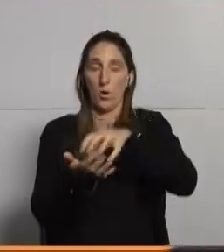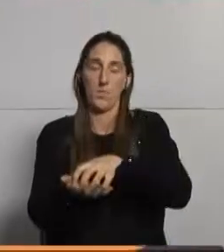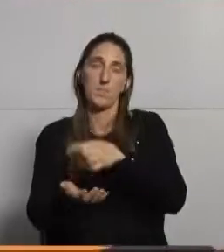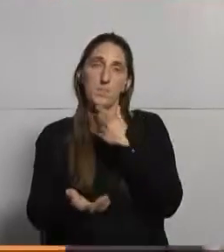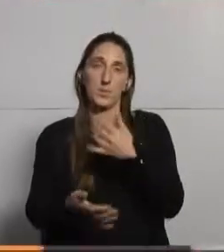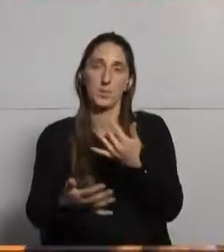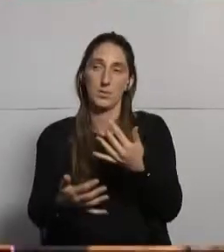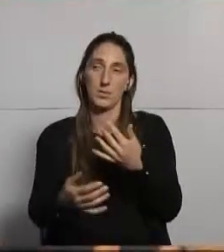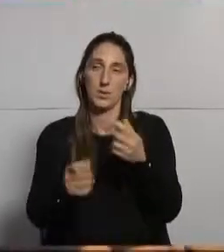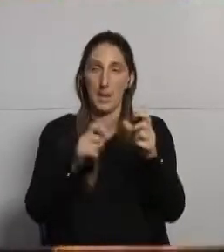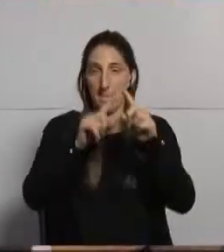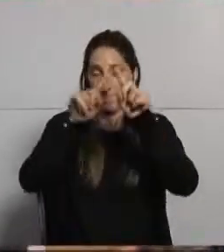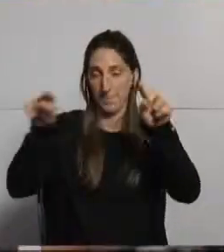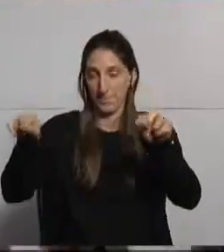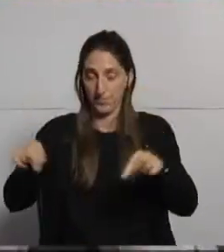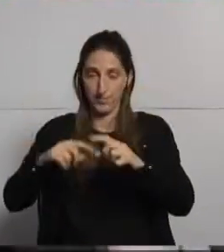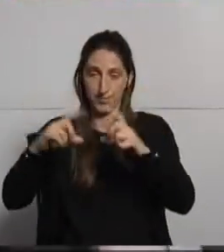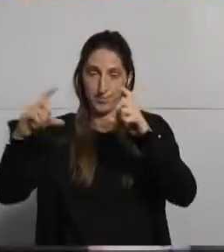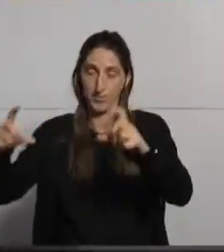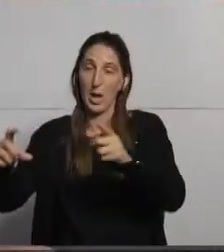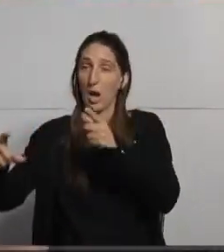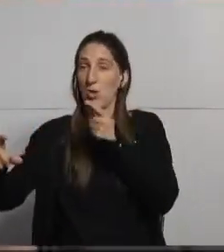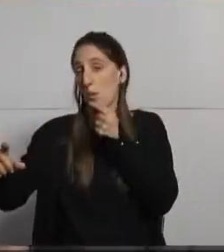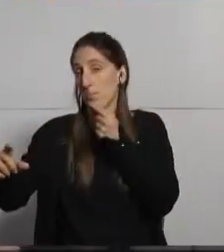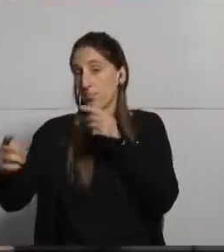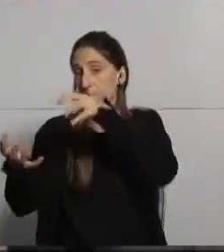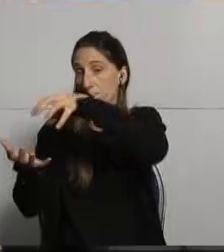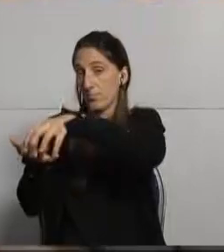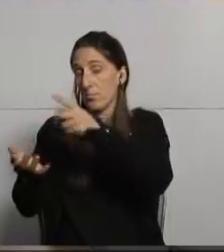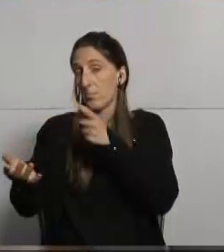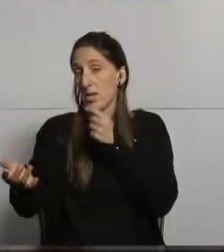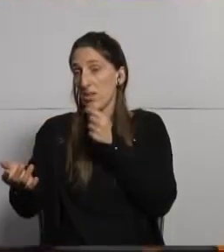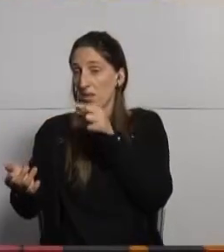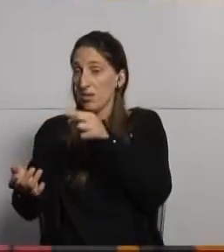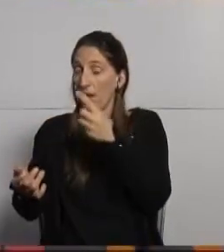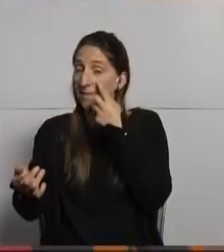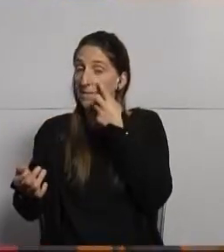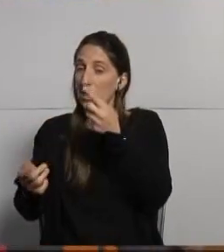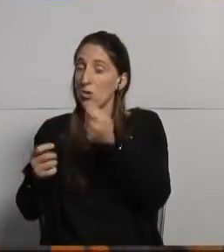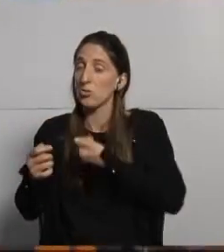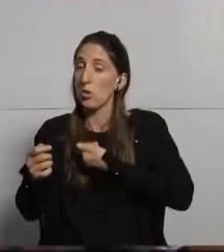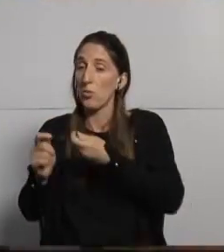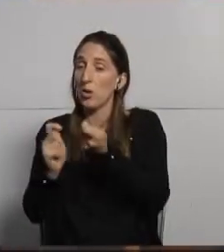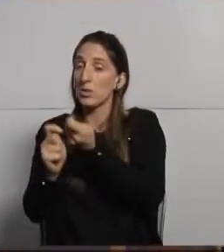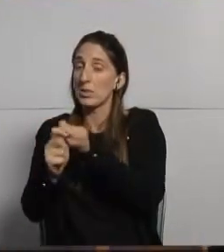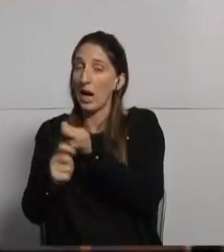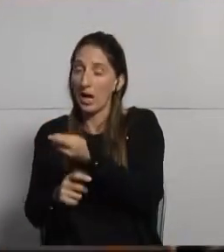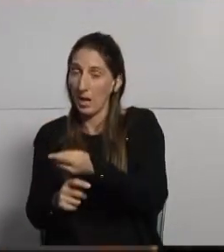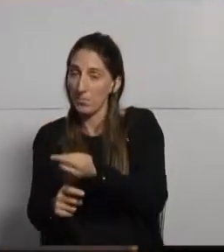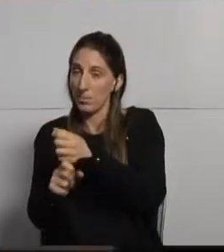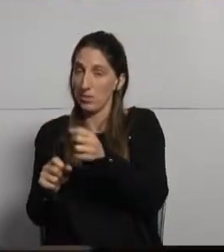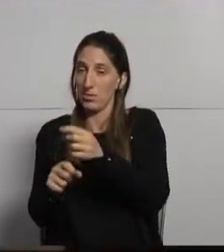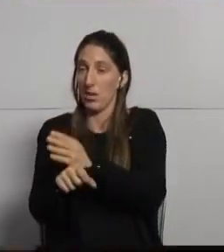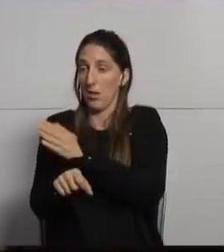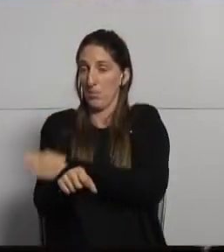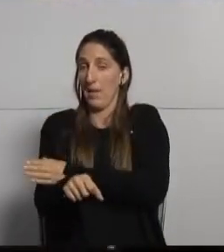ejemplo, la pantalla o el control en una comisaría, de manera que puede ir viendo cómo eso va evolucionando, cómo se va concentrando algo para actuar en forma